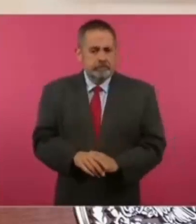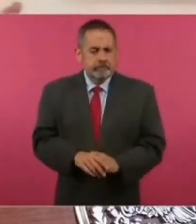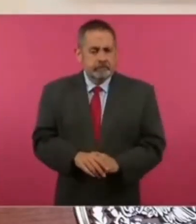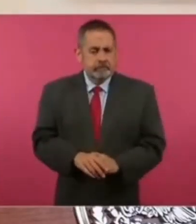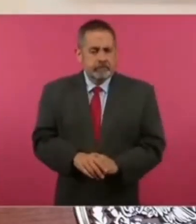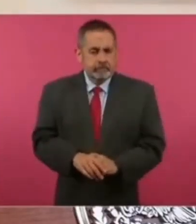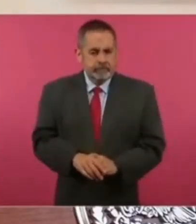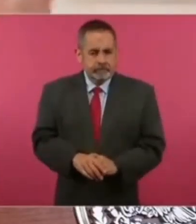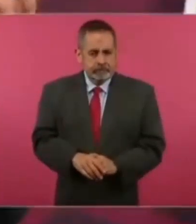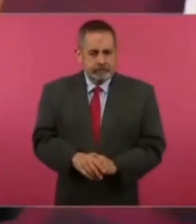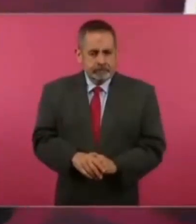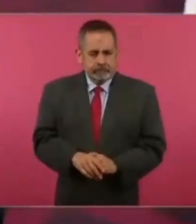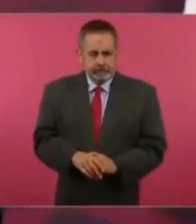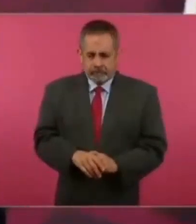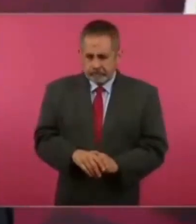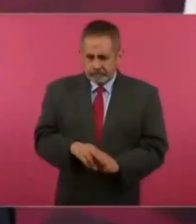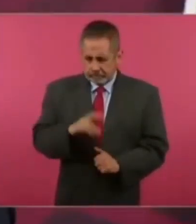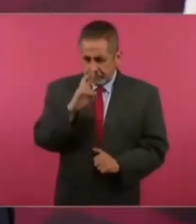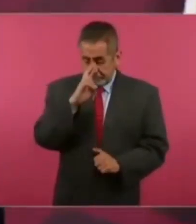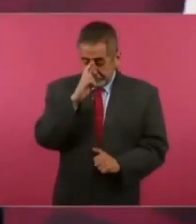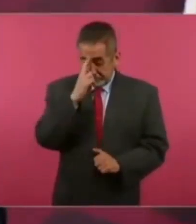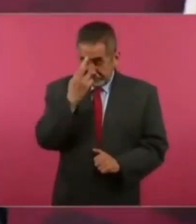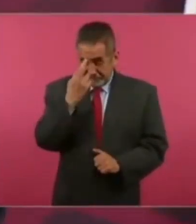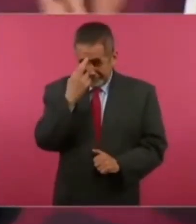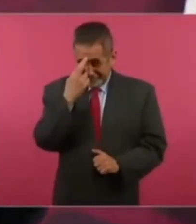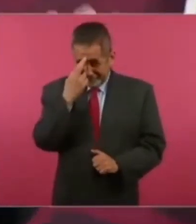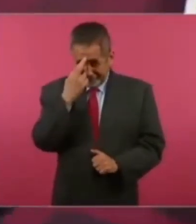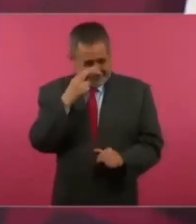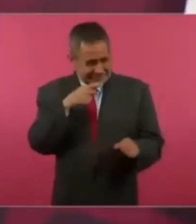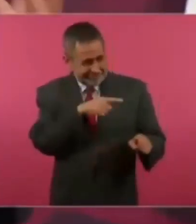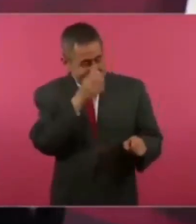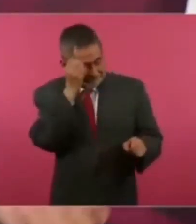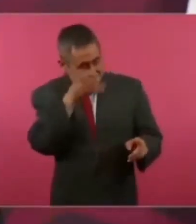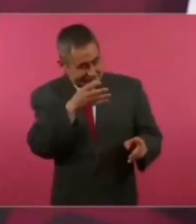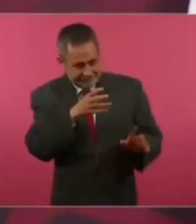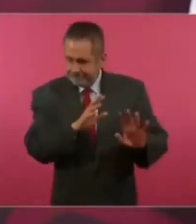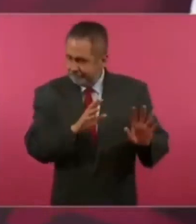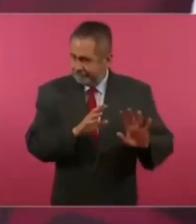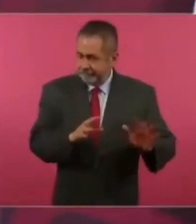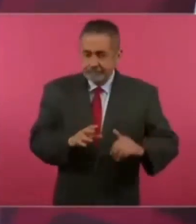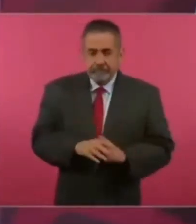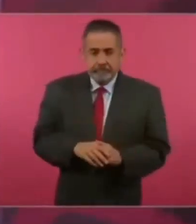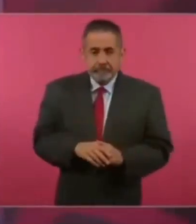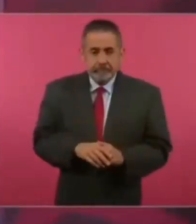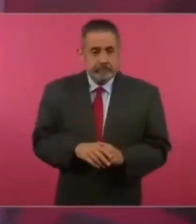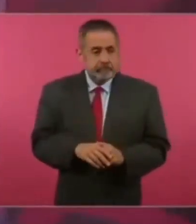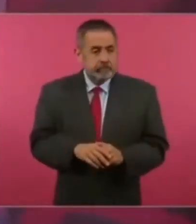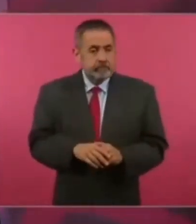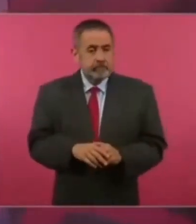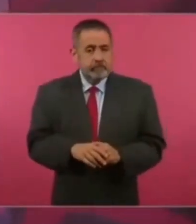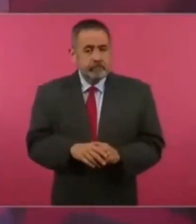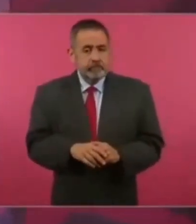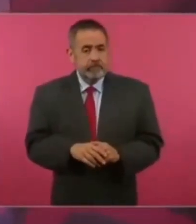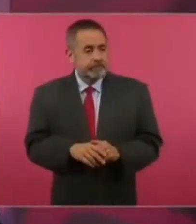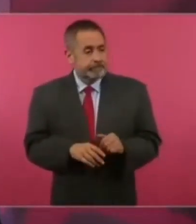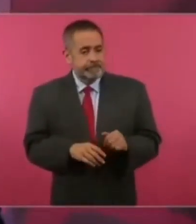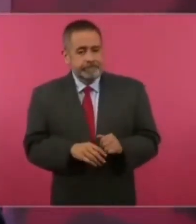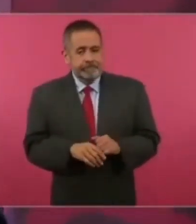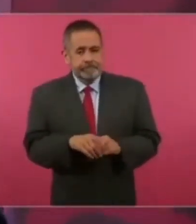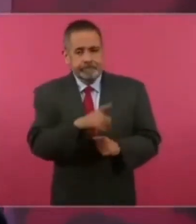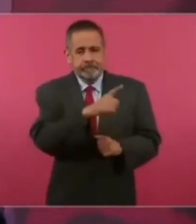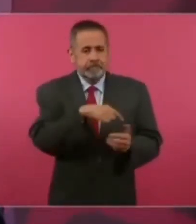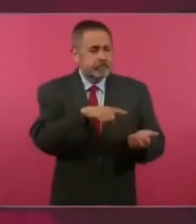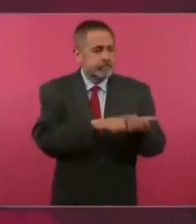Ya se les olvidó a nuestros adversarios, pero a sus ídolos no